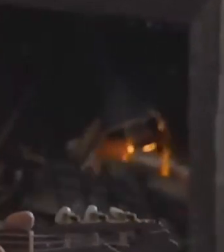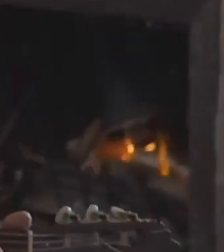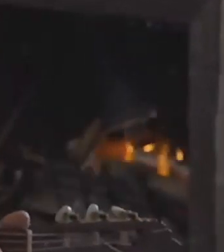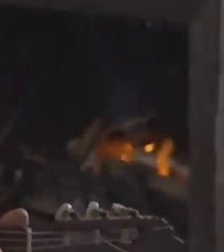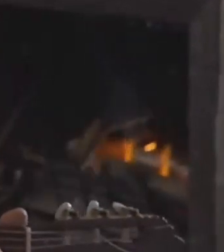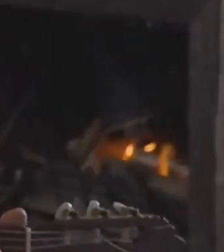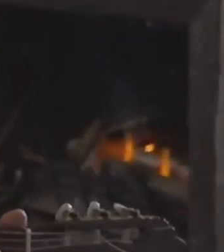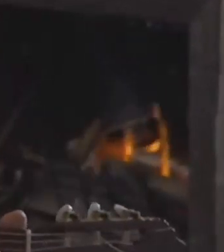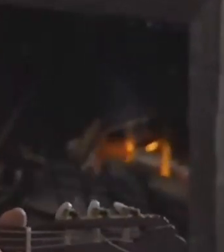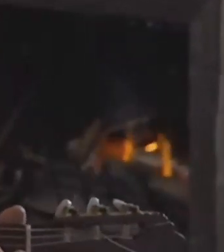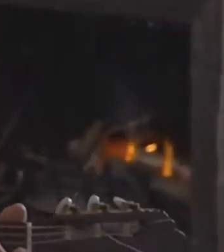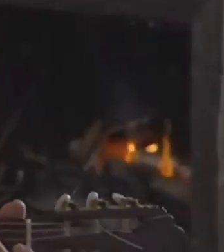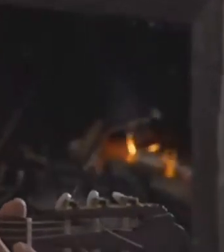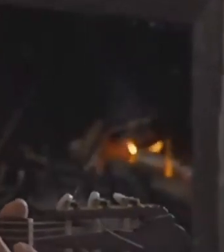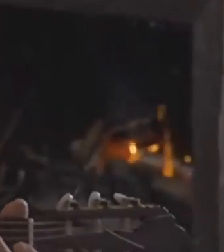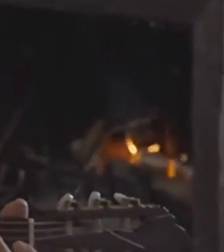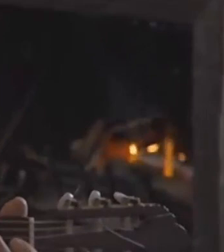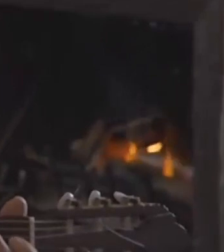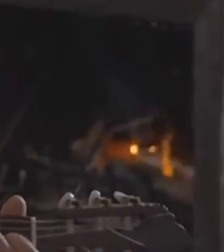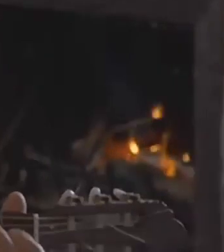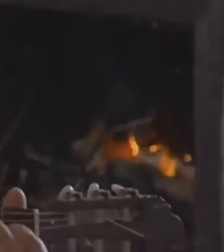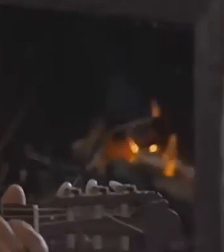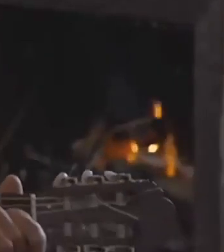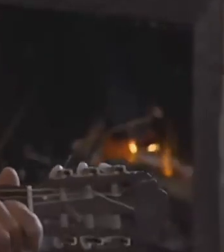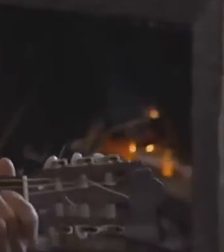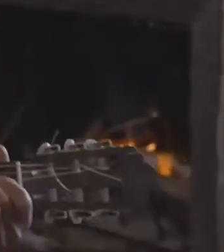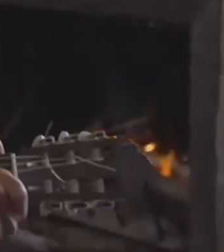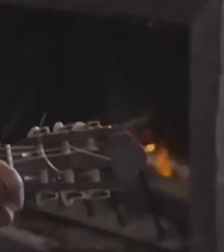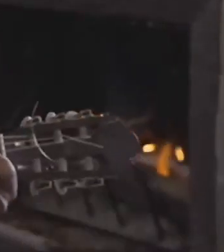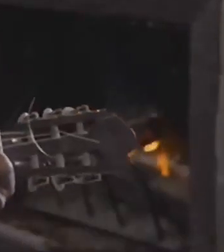porque les es más feliz